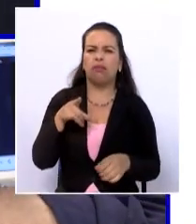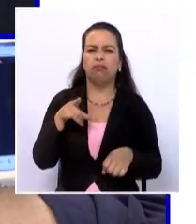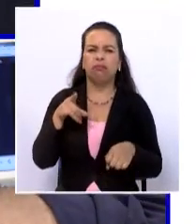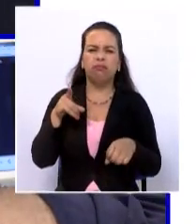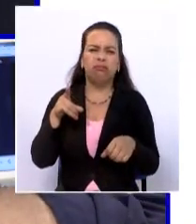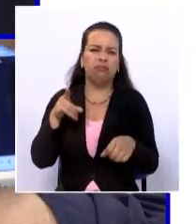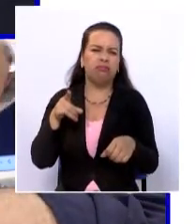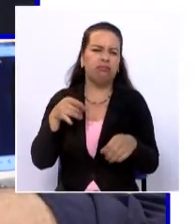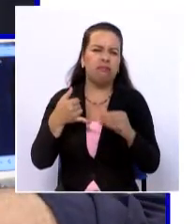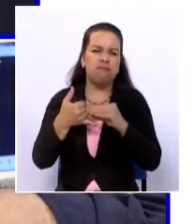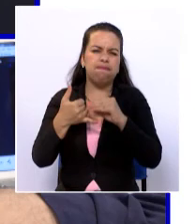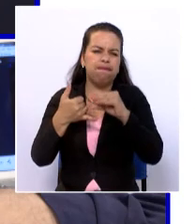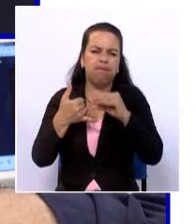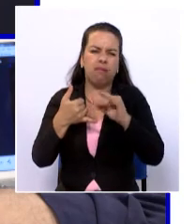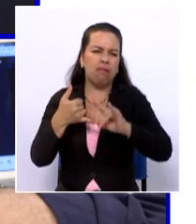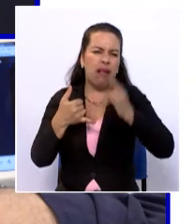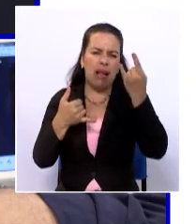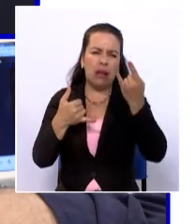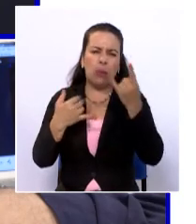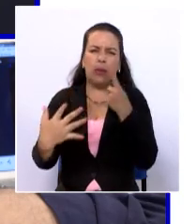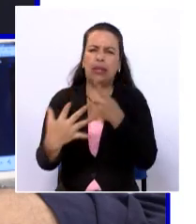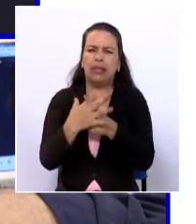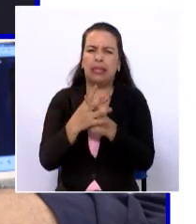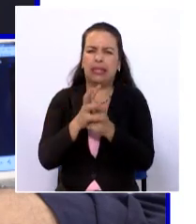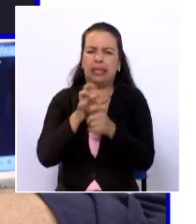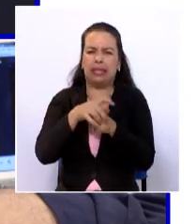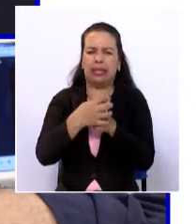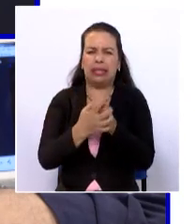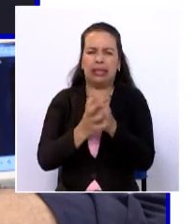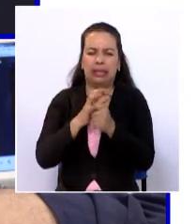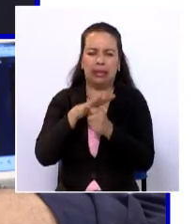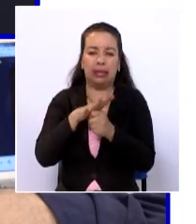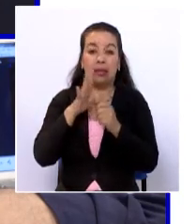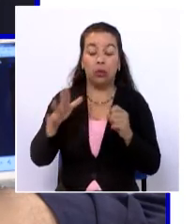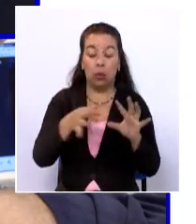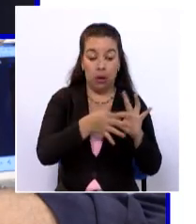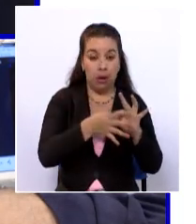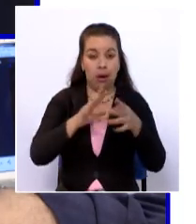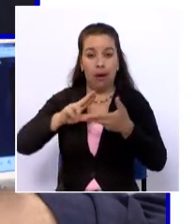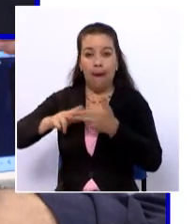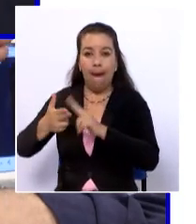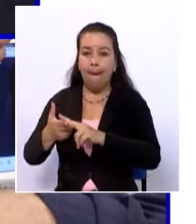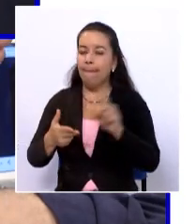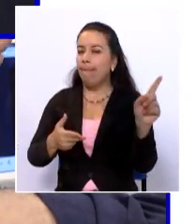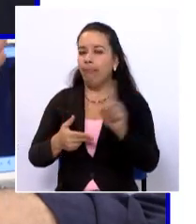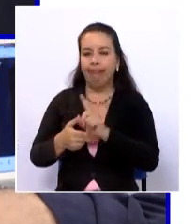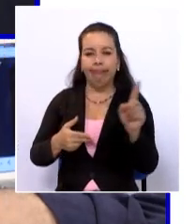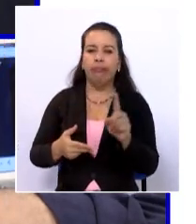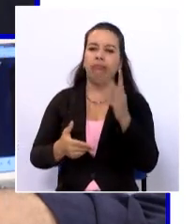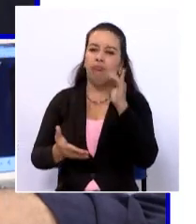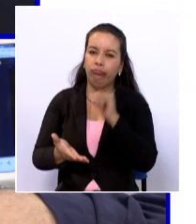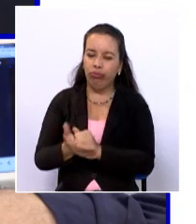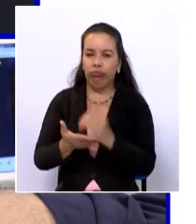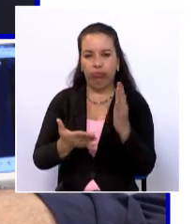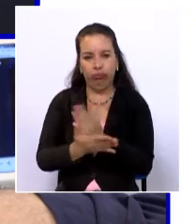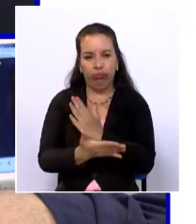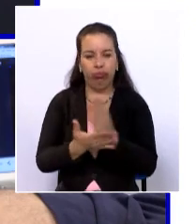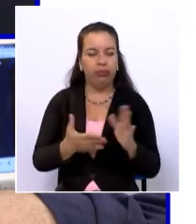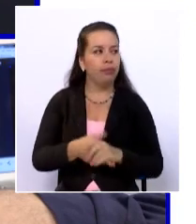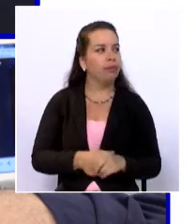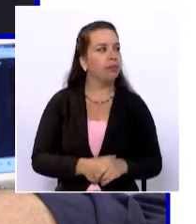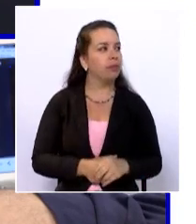se sobre infectó esa bolsa allí no está comunicada dentro de la articulación entonces eso hace que sea un tratamiento tópico seguimos